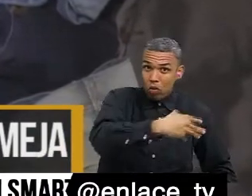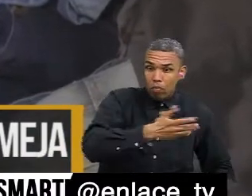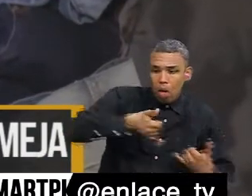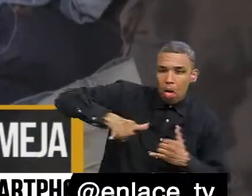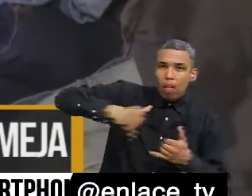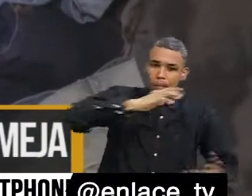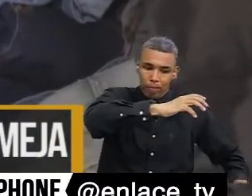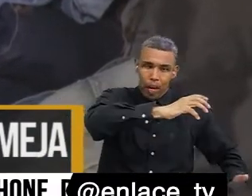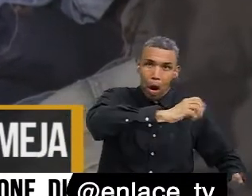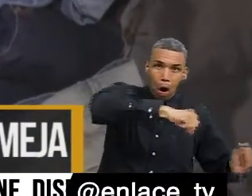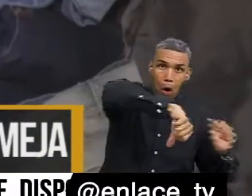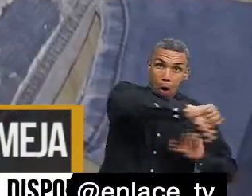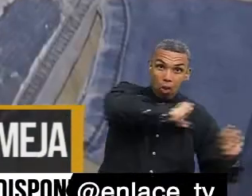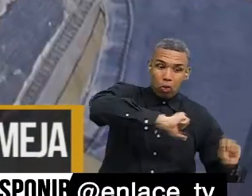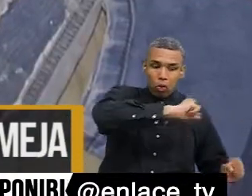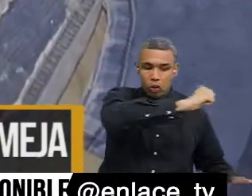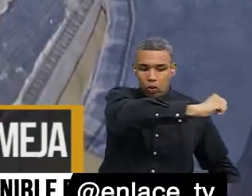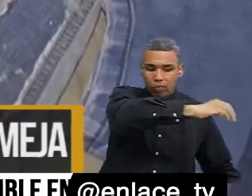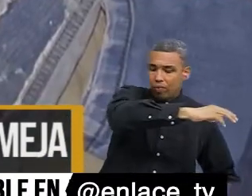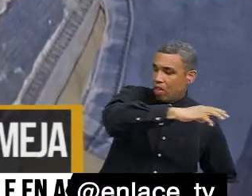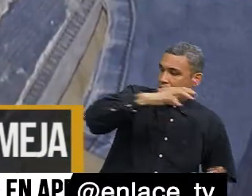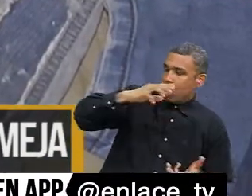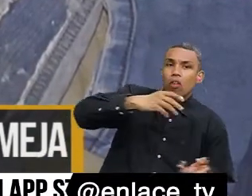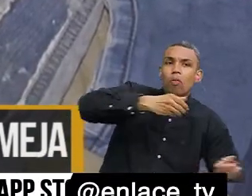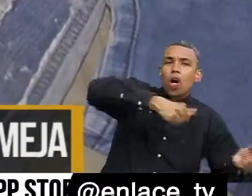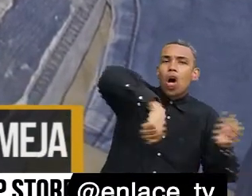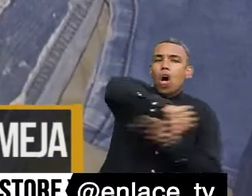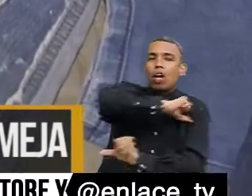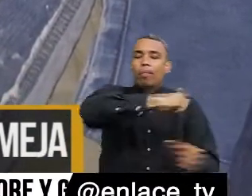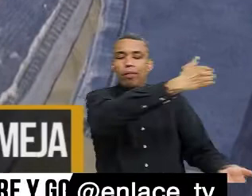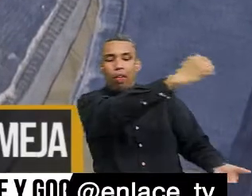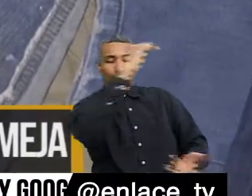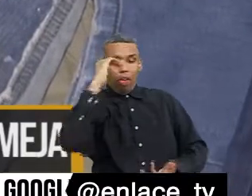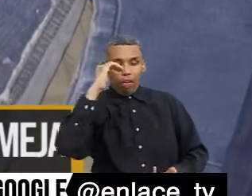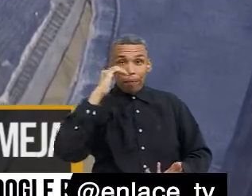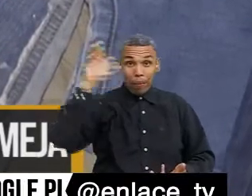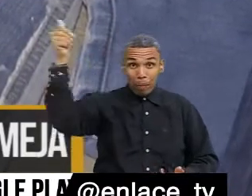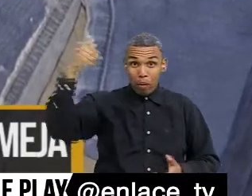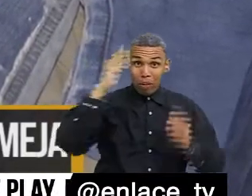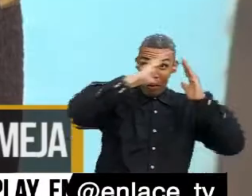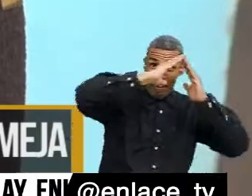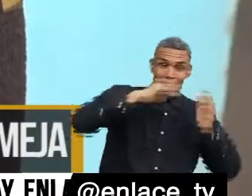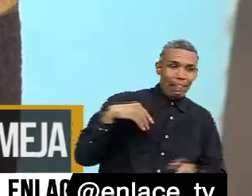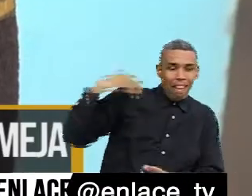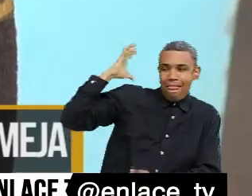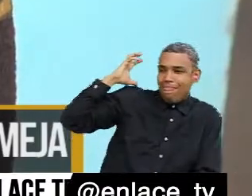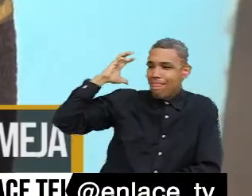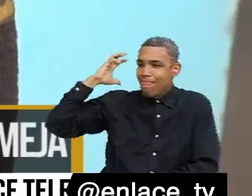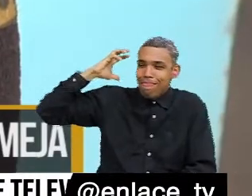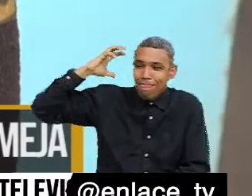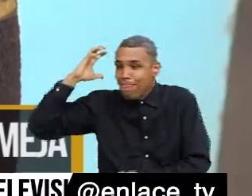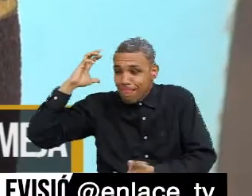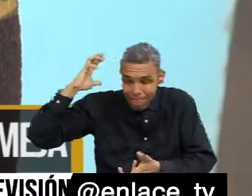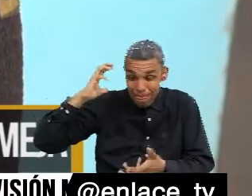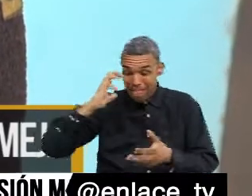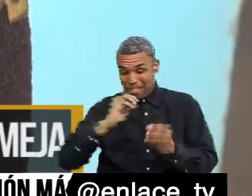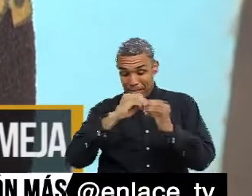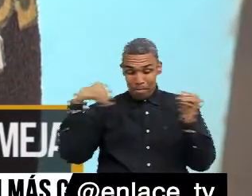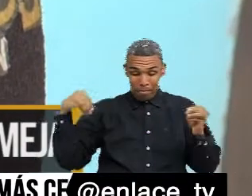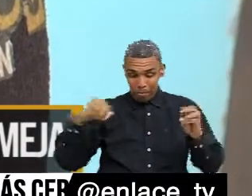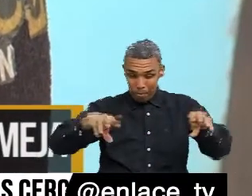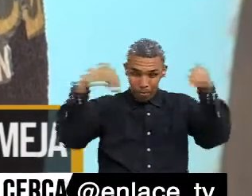mencionó que eran dos hombres y una mujer los que se le acercaron a 28 muchachos declaró